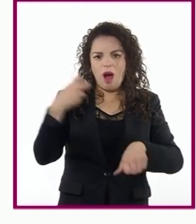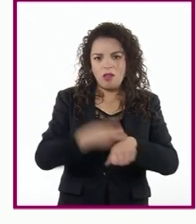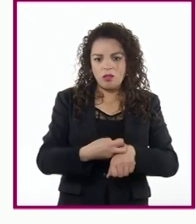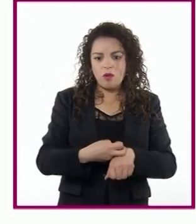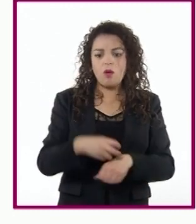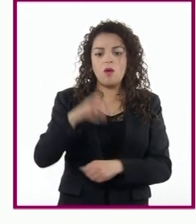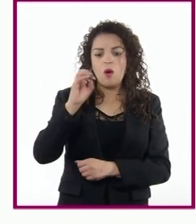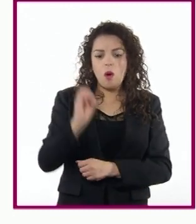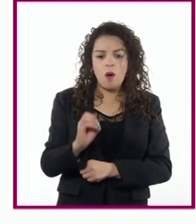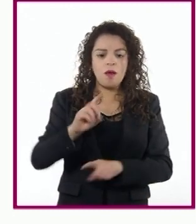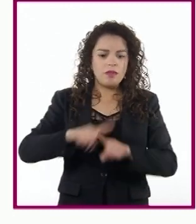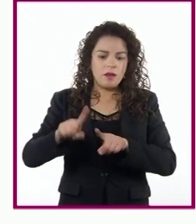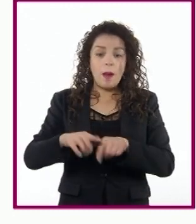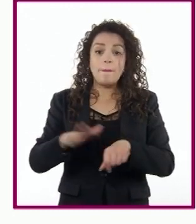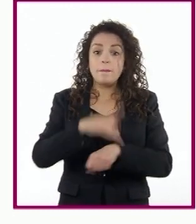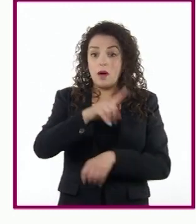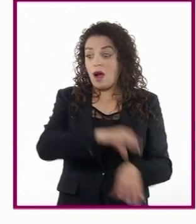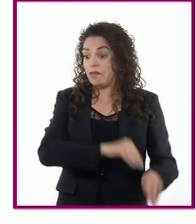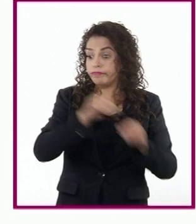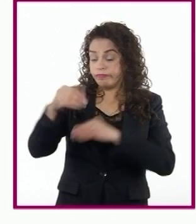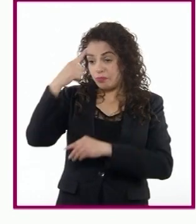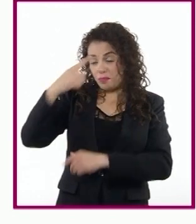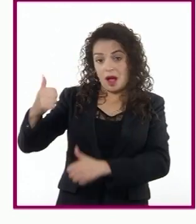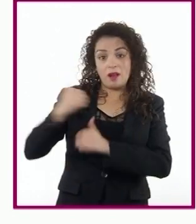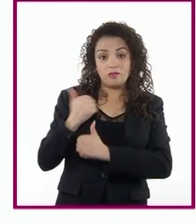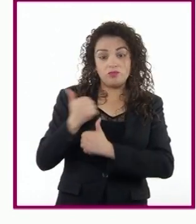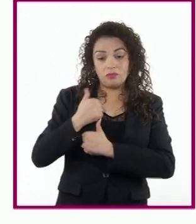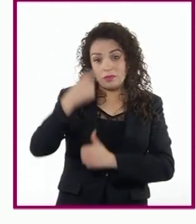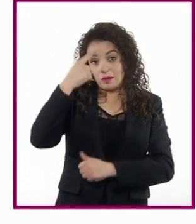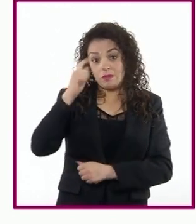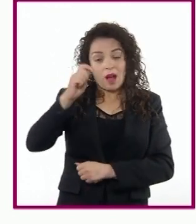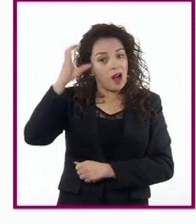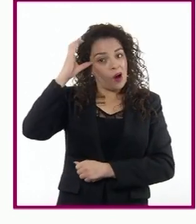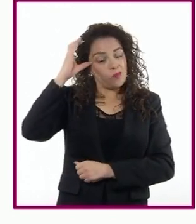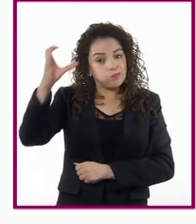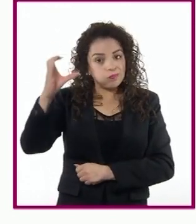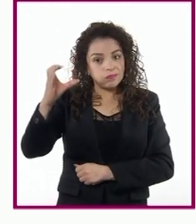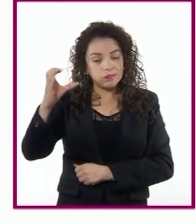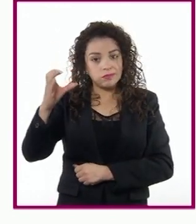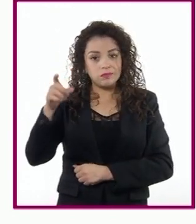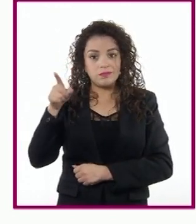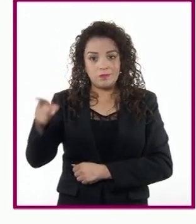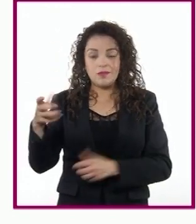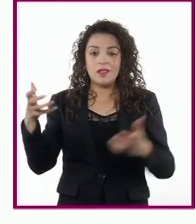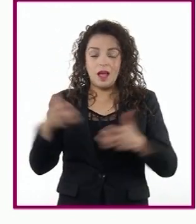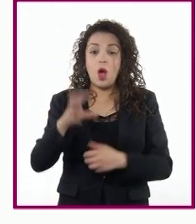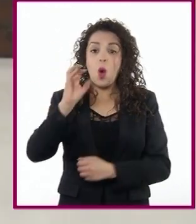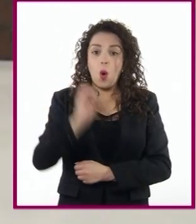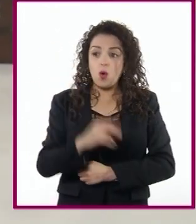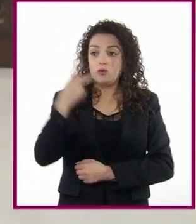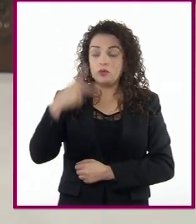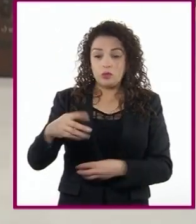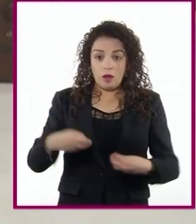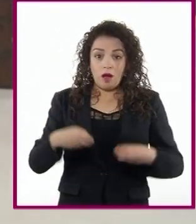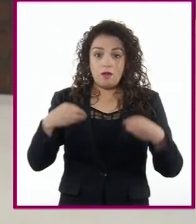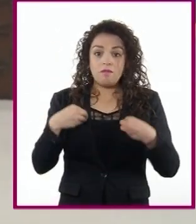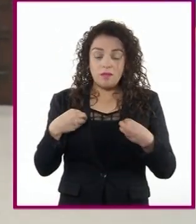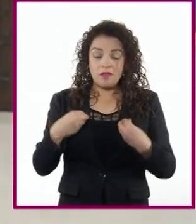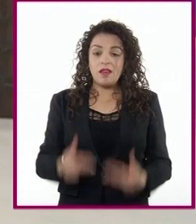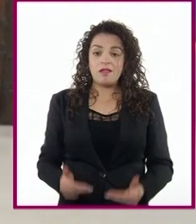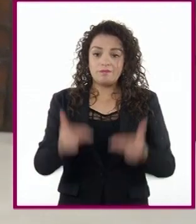reclutamientos forzados para ser niños soldados, para formar parte del crimen organizado o bien para traficar con sus vidas.